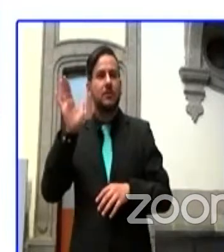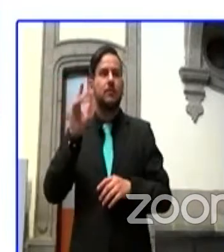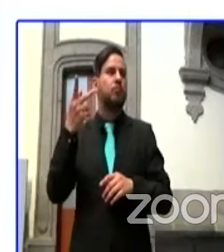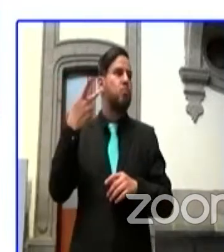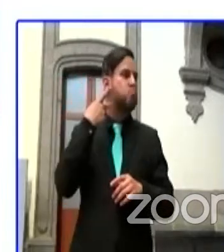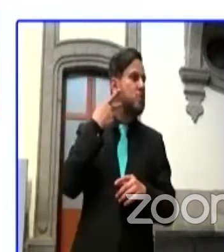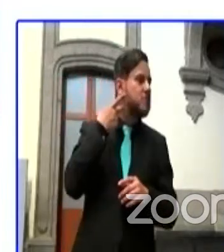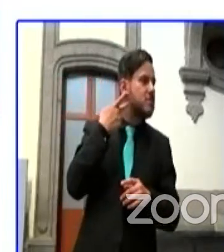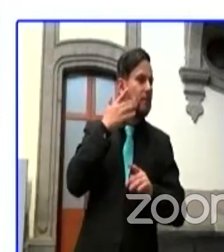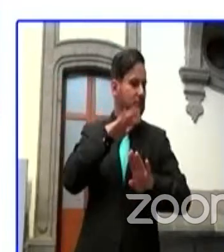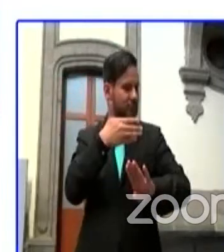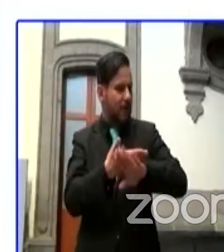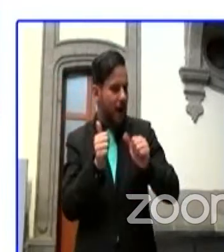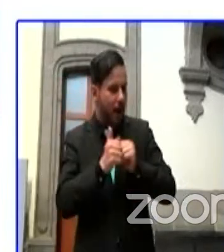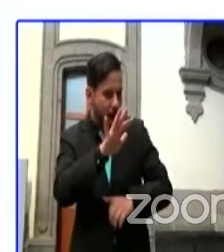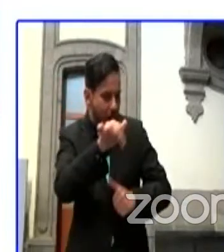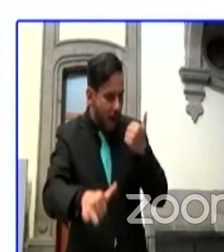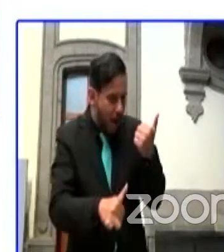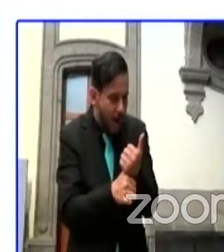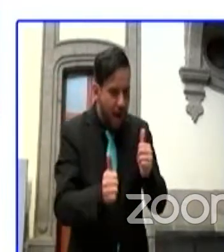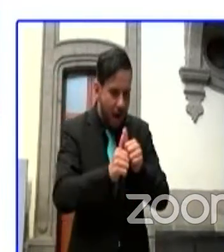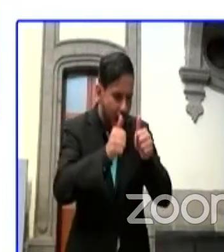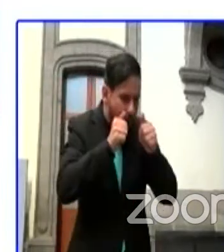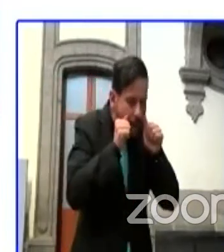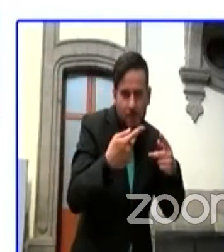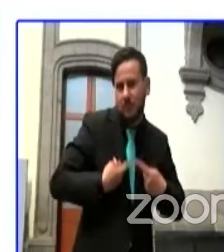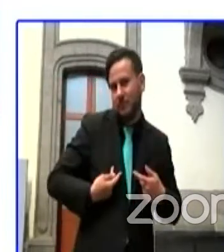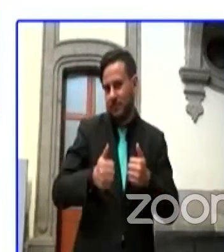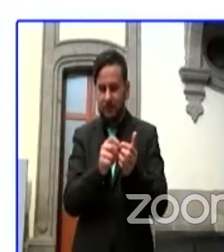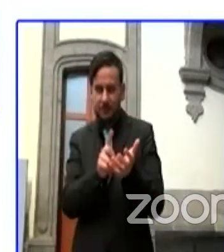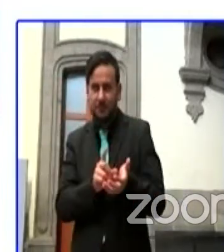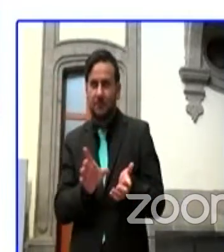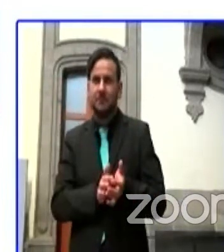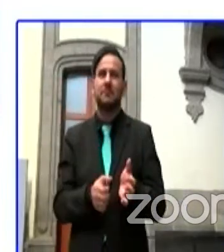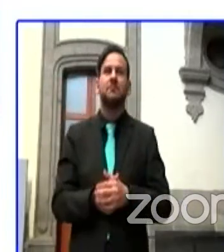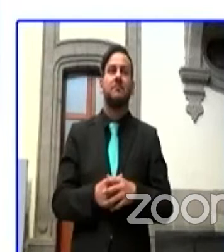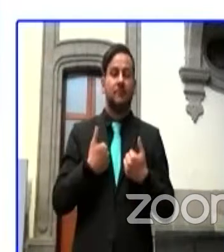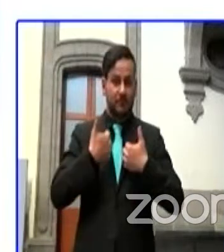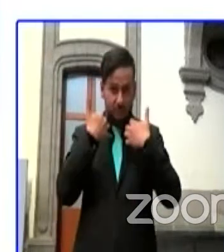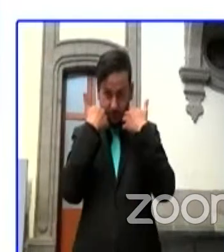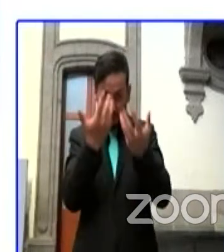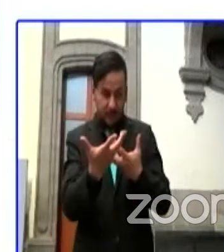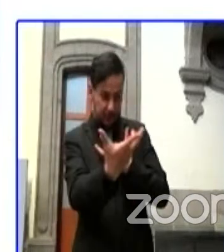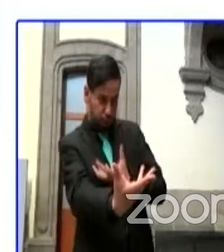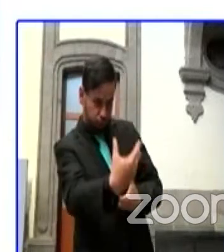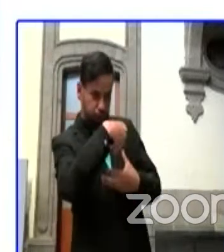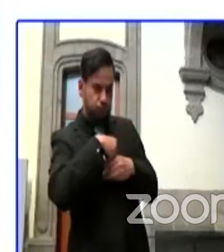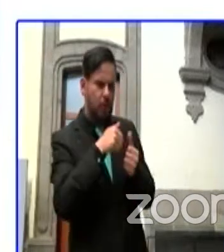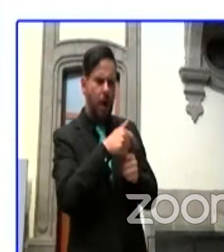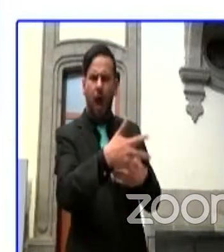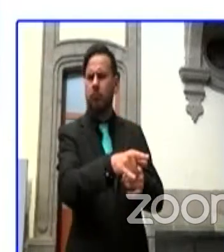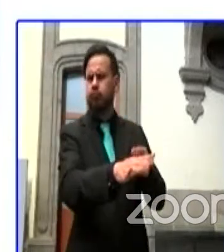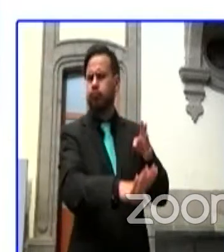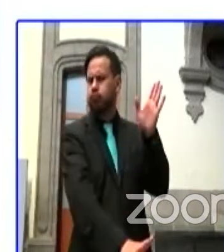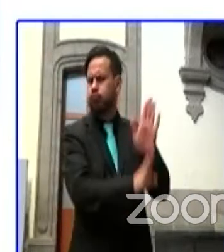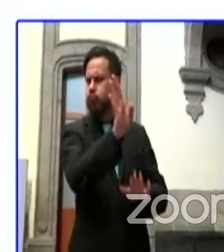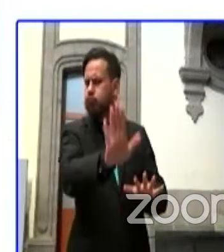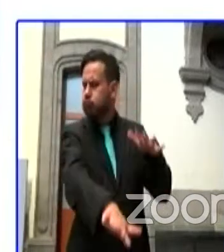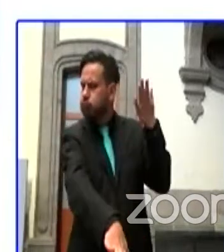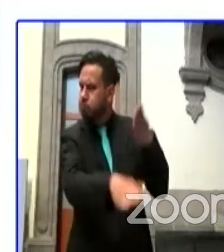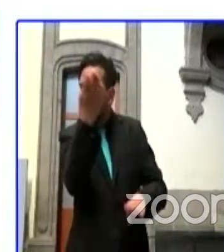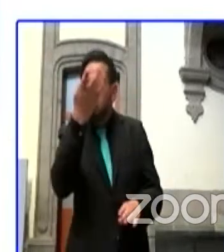política asistencial de atención a personas con discapacidad. Queremos que sean los protagonistas, queremos que sean